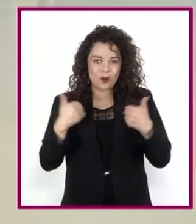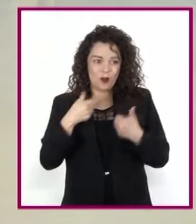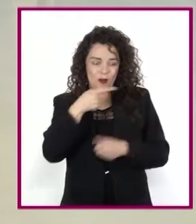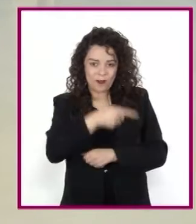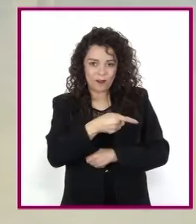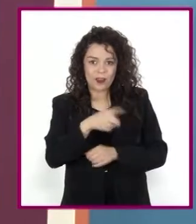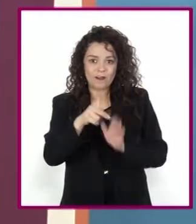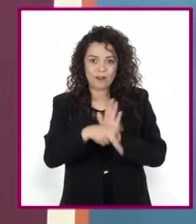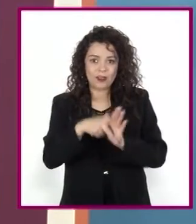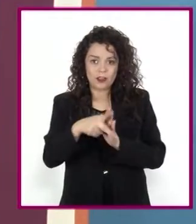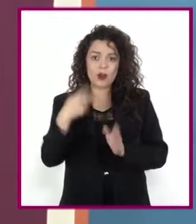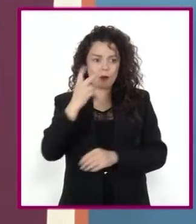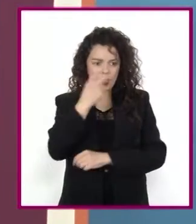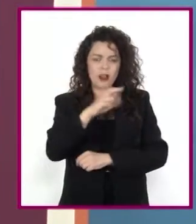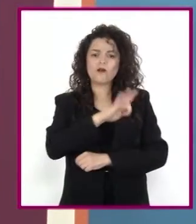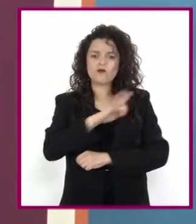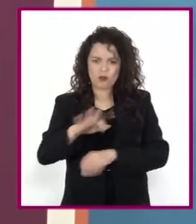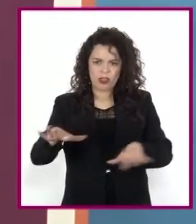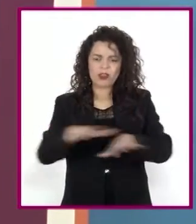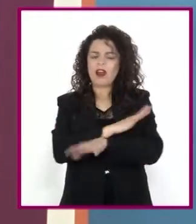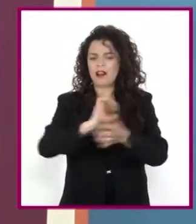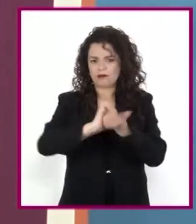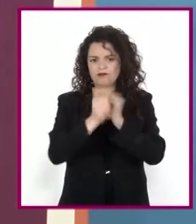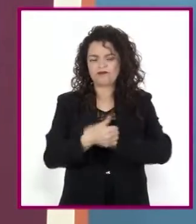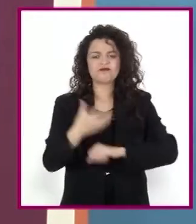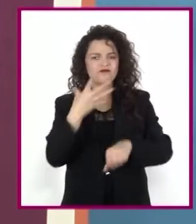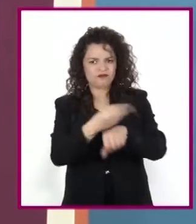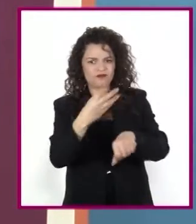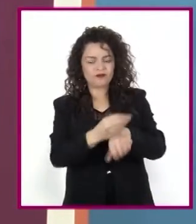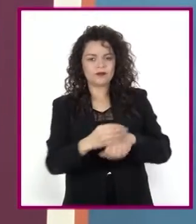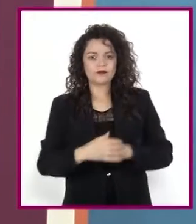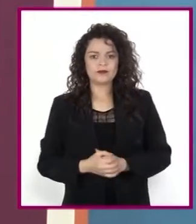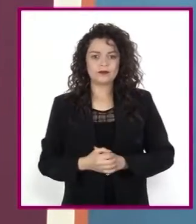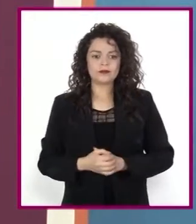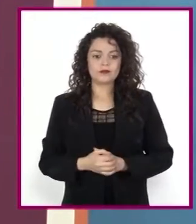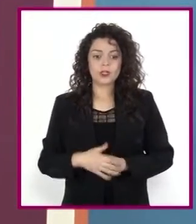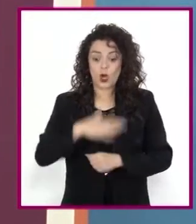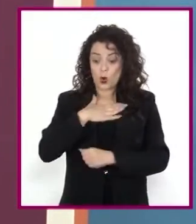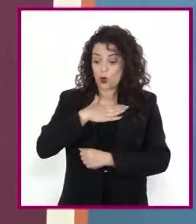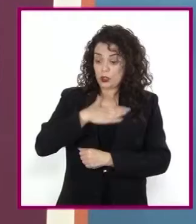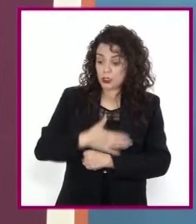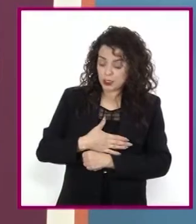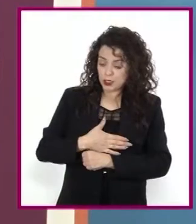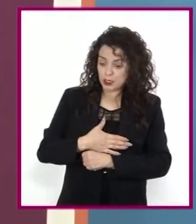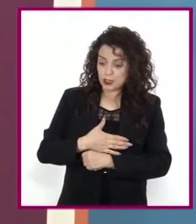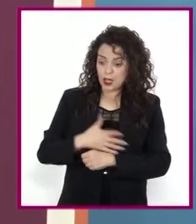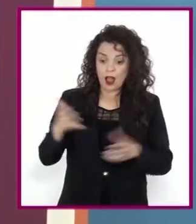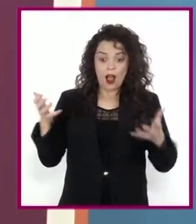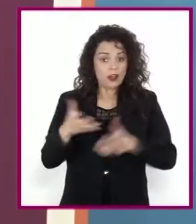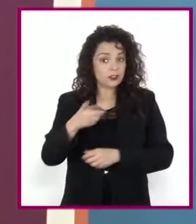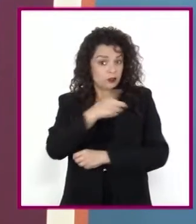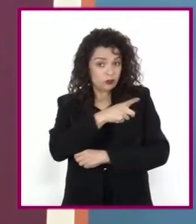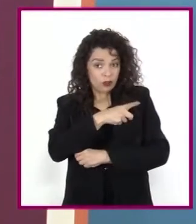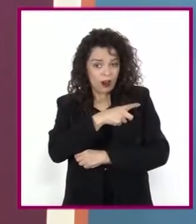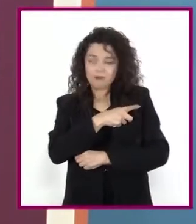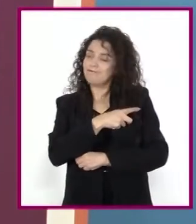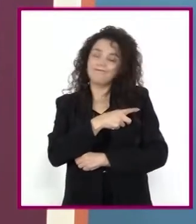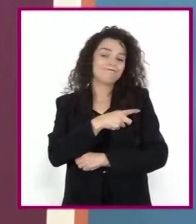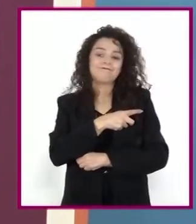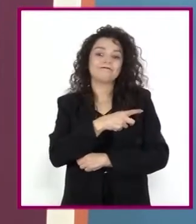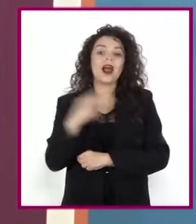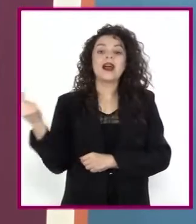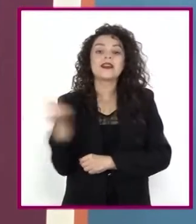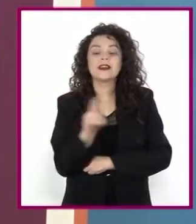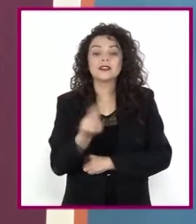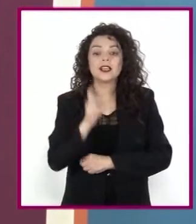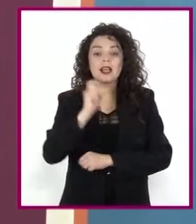reparar. Es necesario aclarar que la justicia no se hace o no se lleva a cabo por sí sola, sino que es necesario